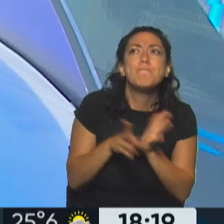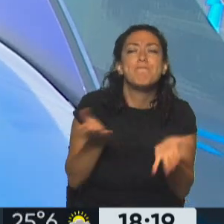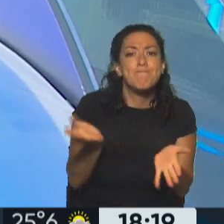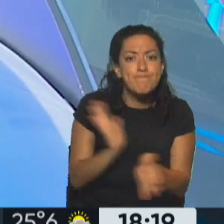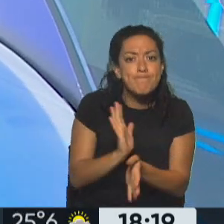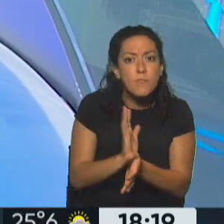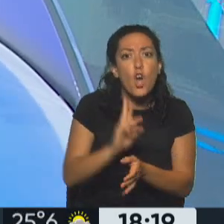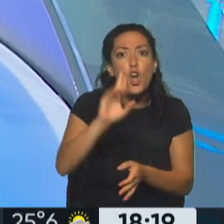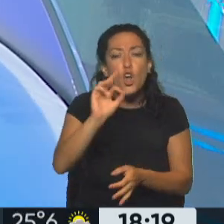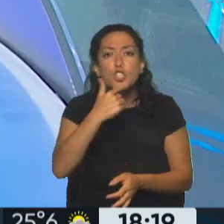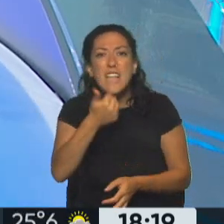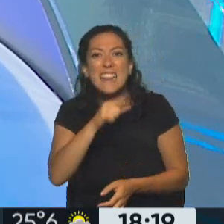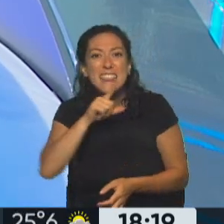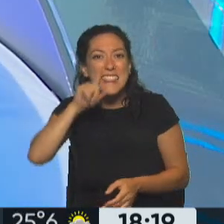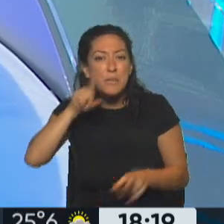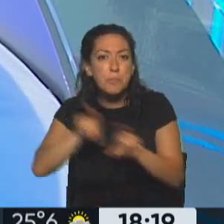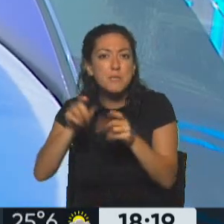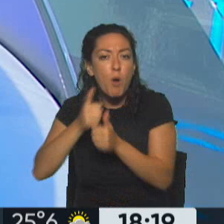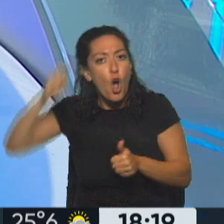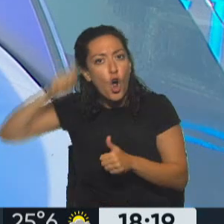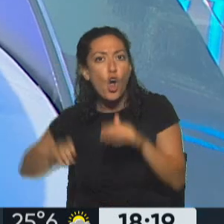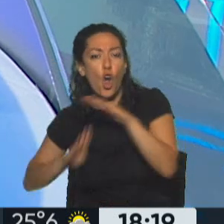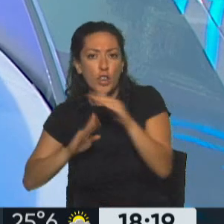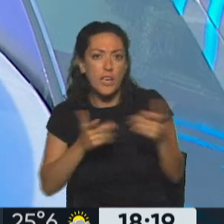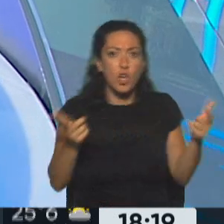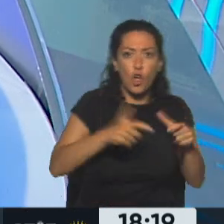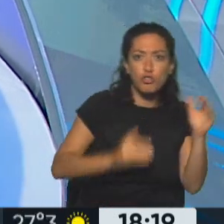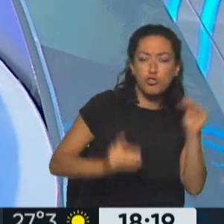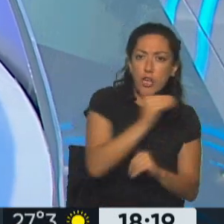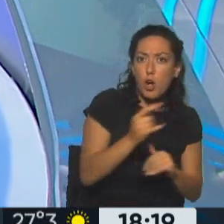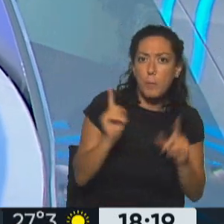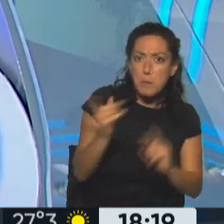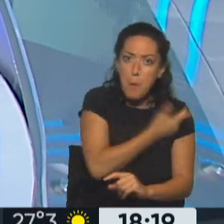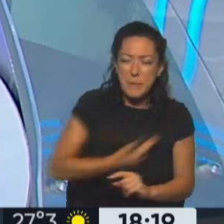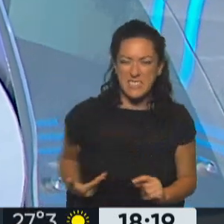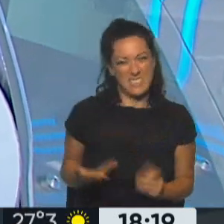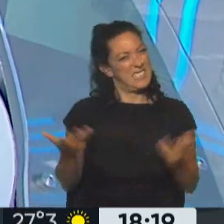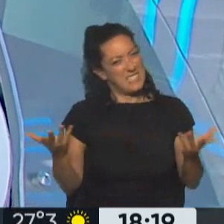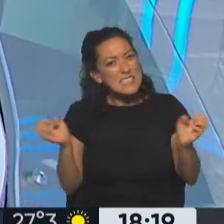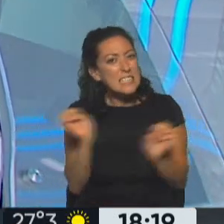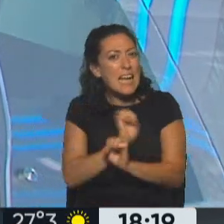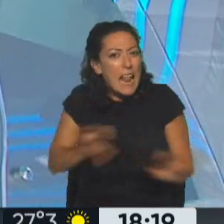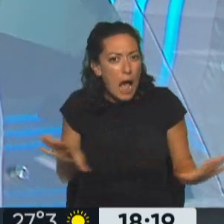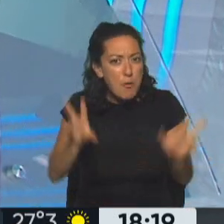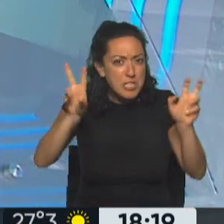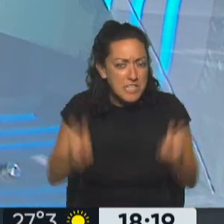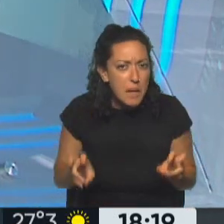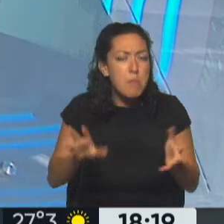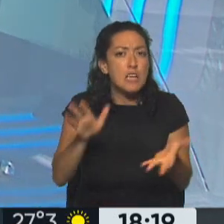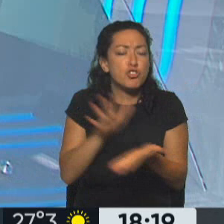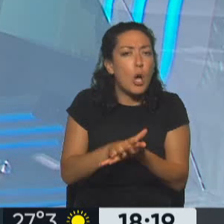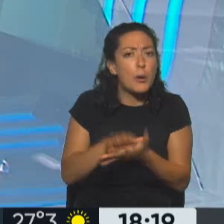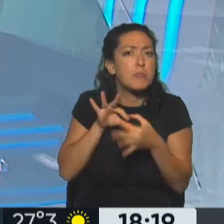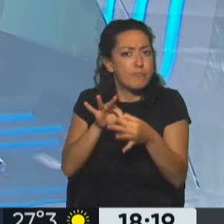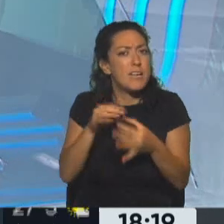que Rosati, el presidente de la Corte, es el presidente del Consejo. Estamos hablando de temas de mucha gravedad institucional,